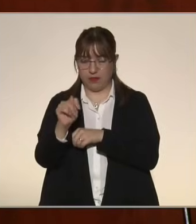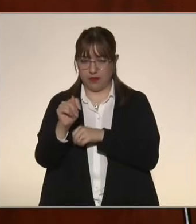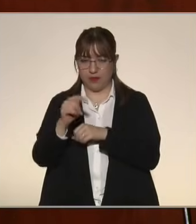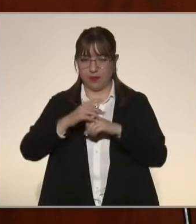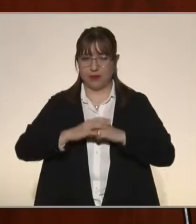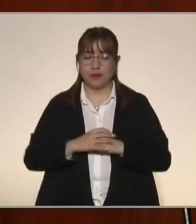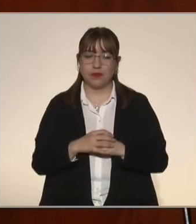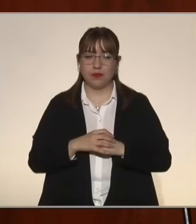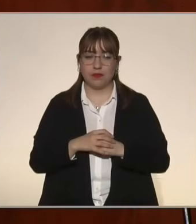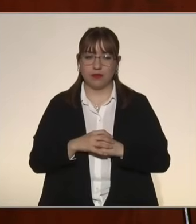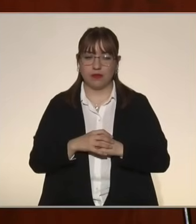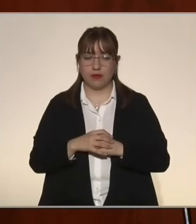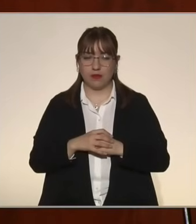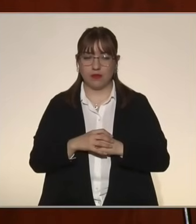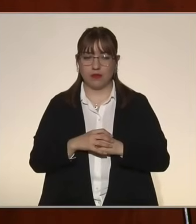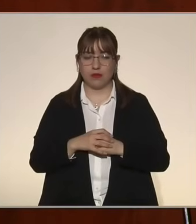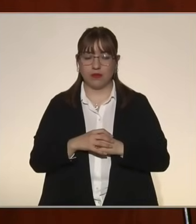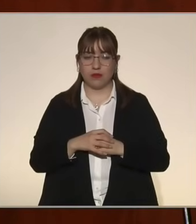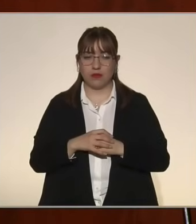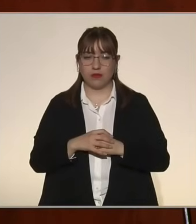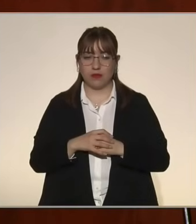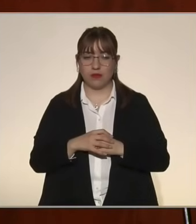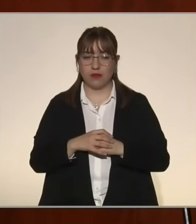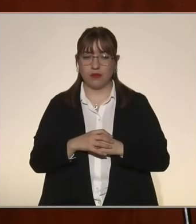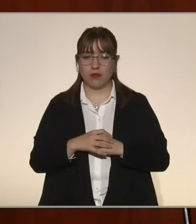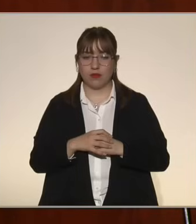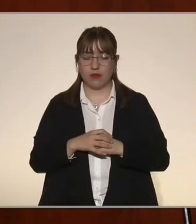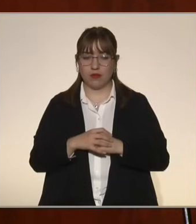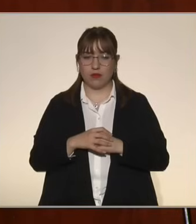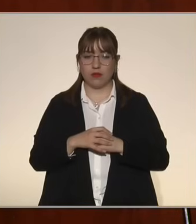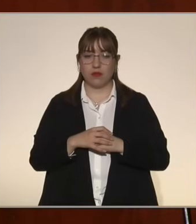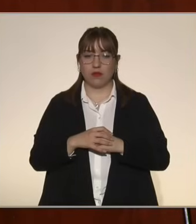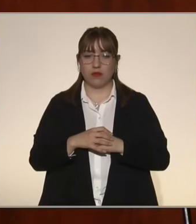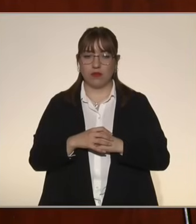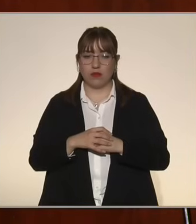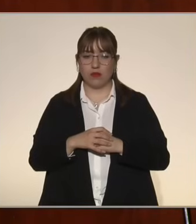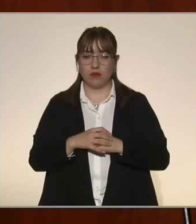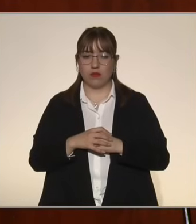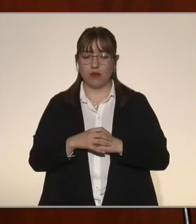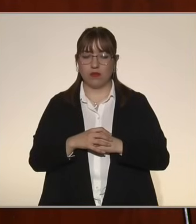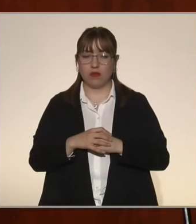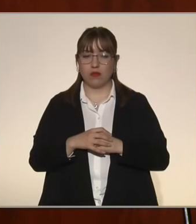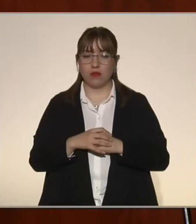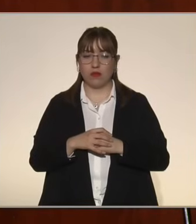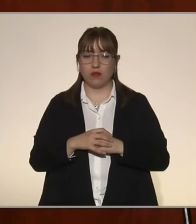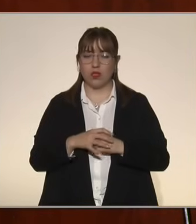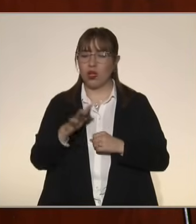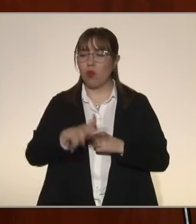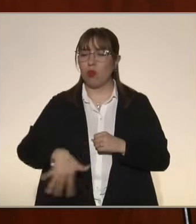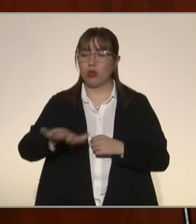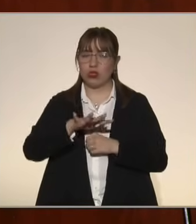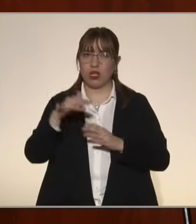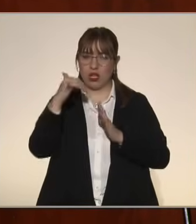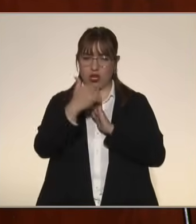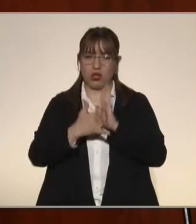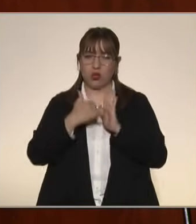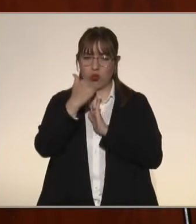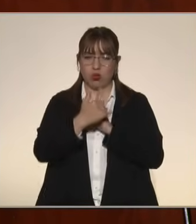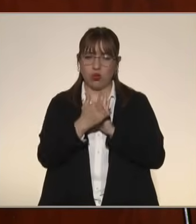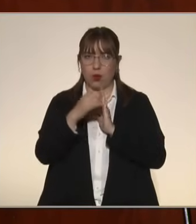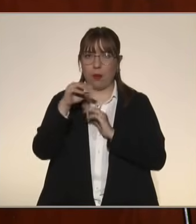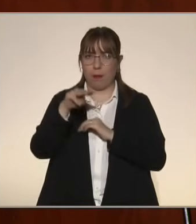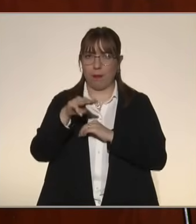Pero una de las cosas bien ¿Dónde importantes... la podemos encontrar para los que nos interese? Michael Seligman, búsquenlo en YouTube, tiene TED Talks,